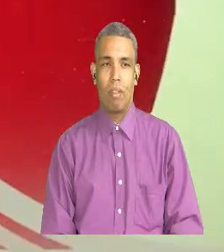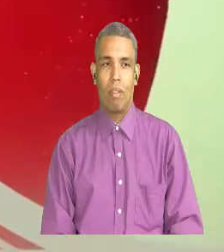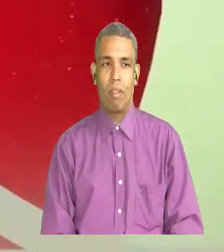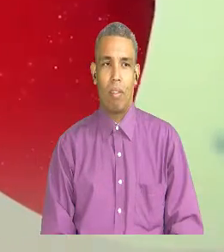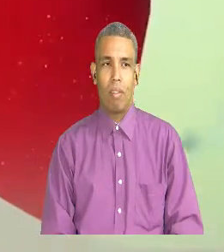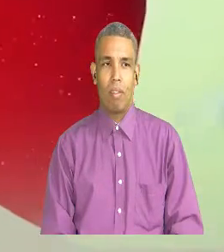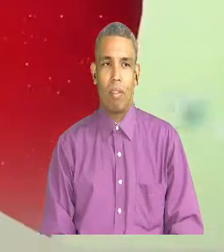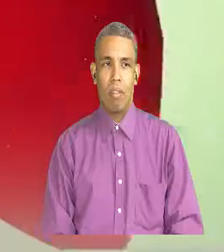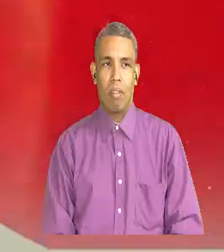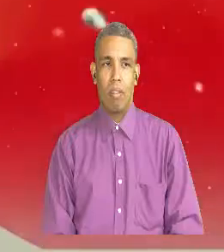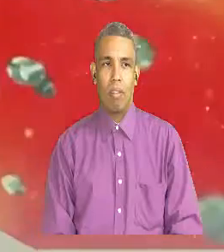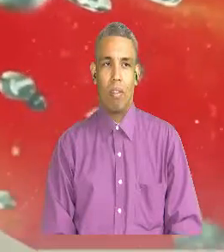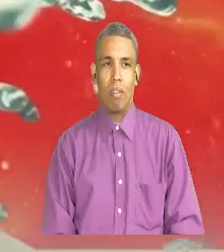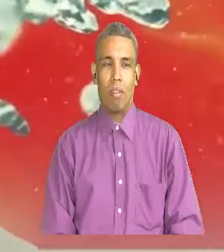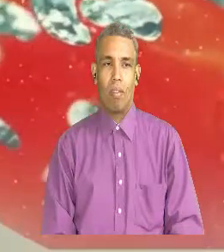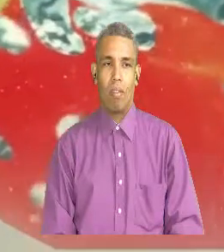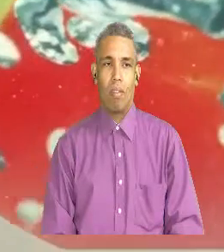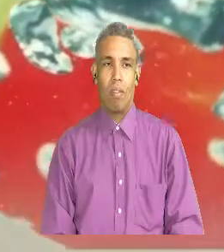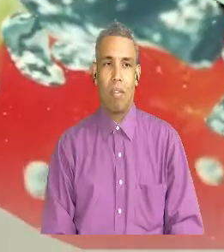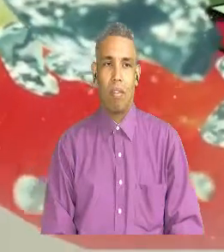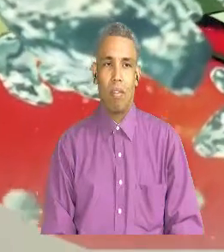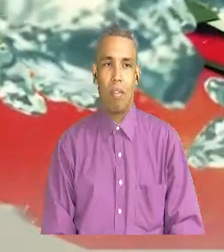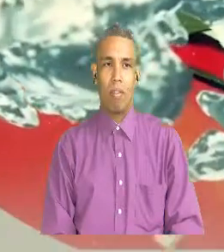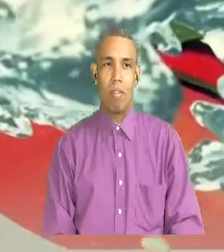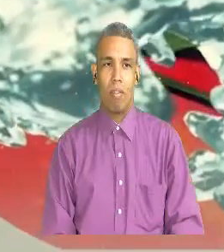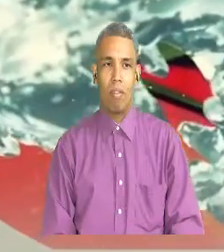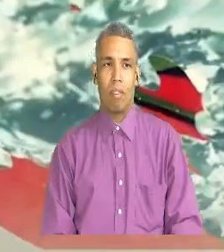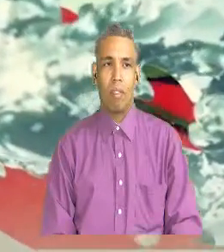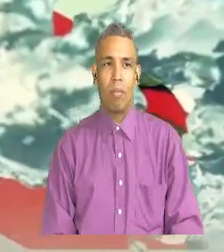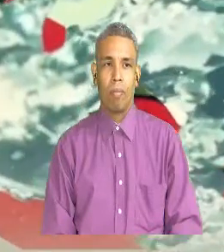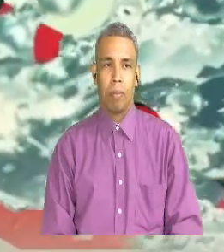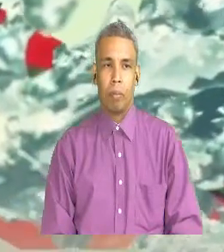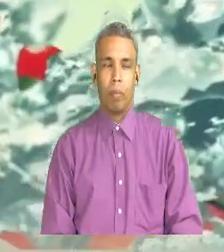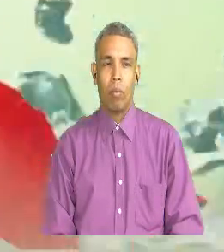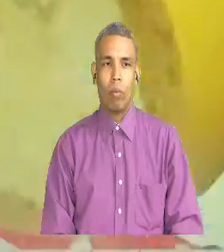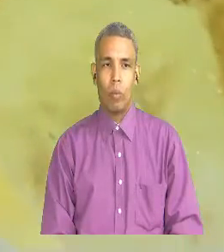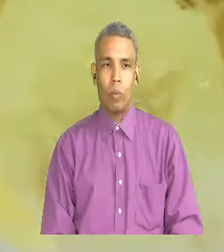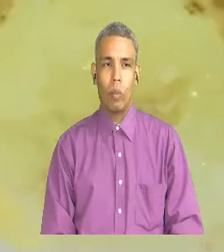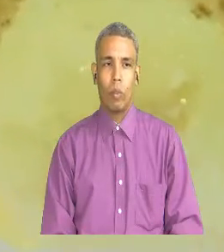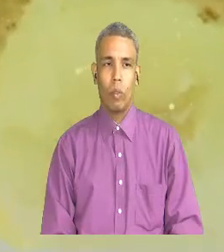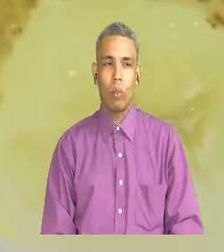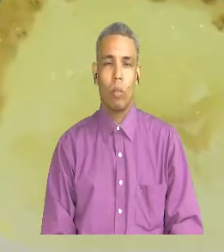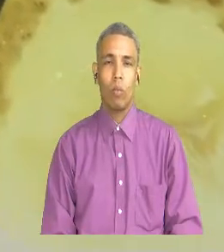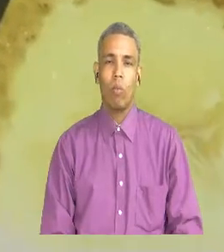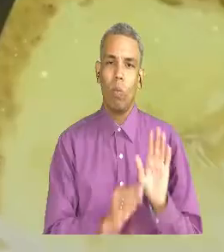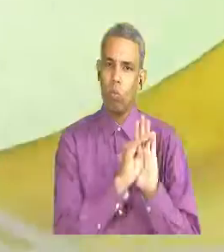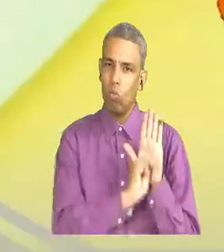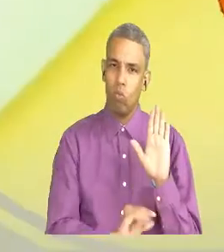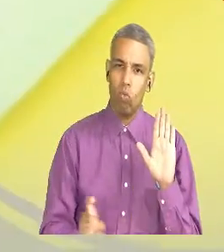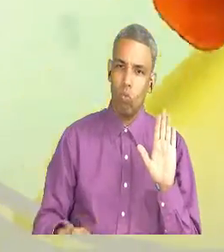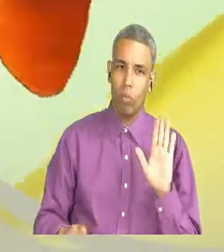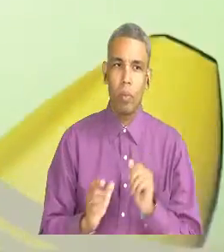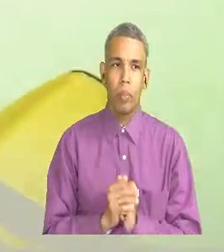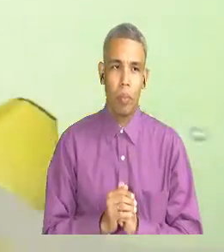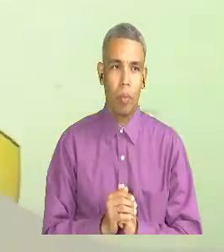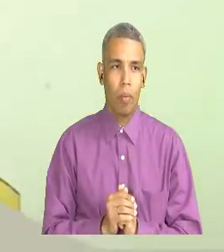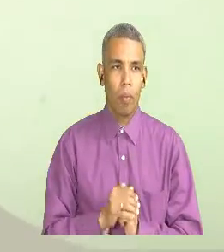Fettuccinis napolitanos con champiñón, calabacín y tiras de pollo grillete. Ingredientes: 100 gramos de